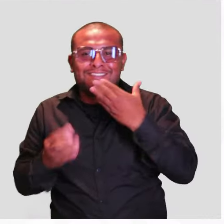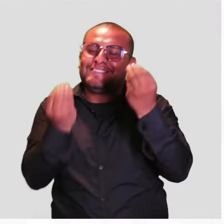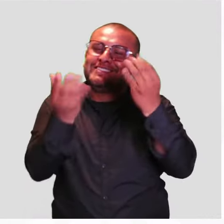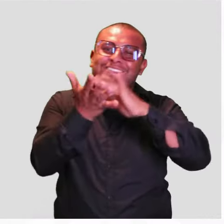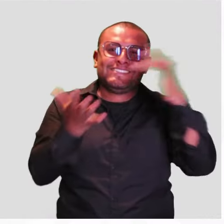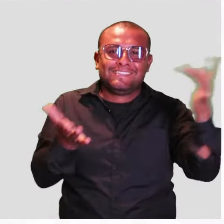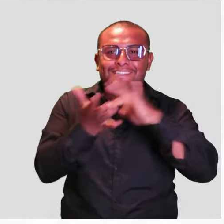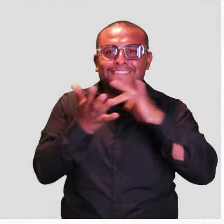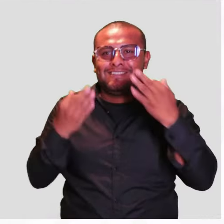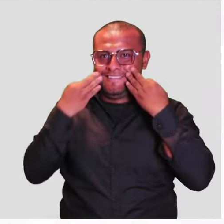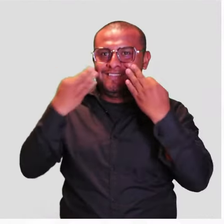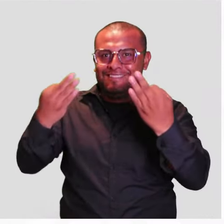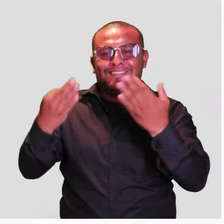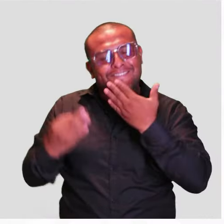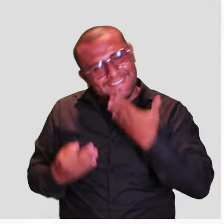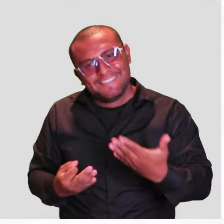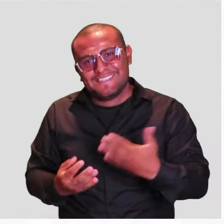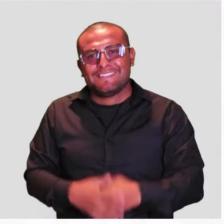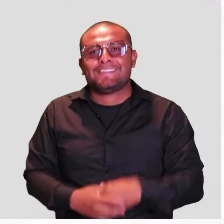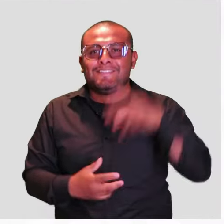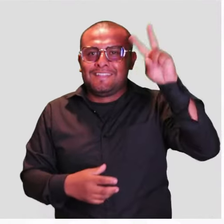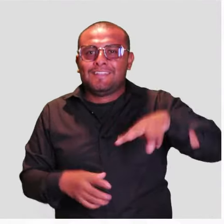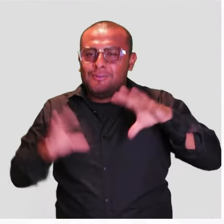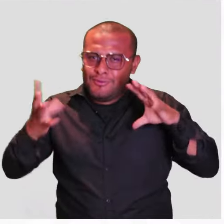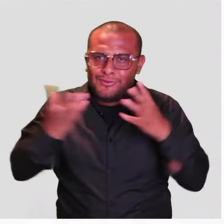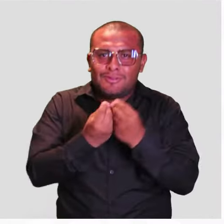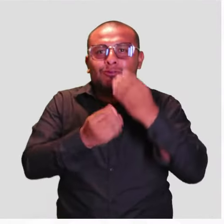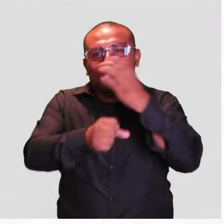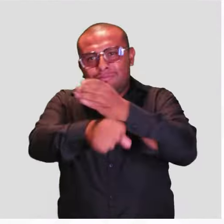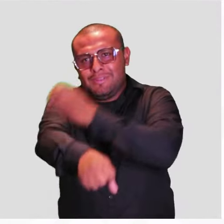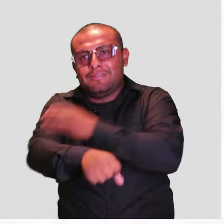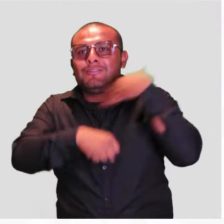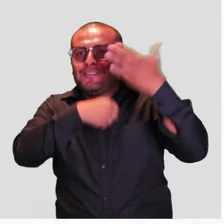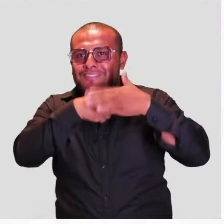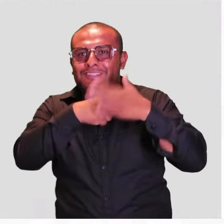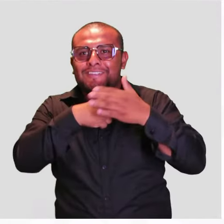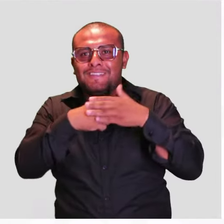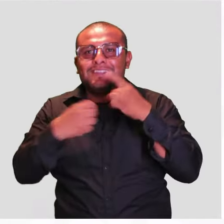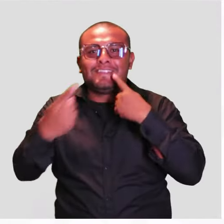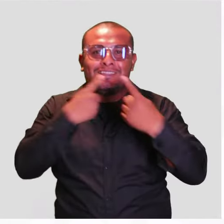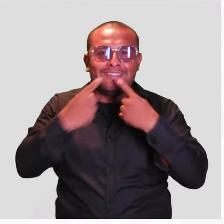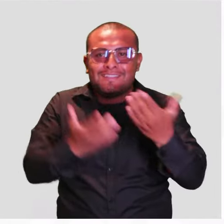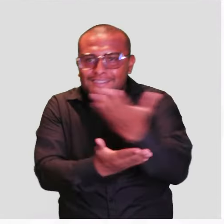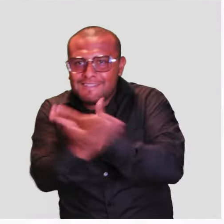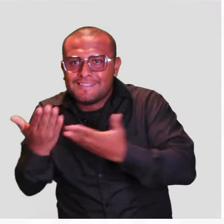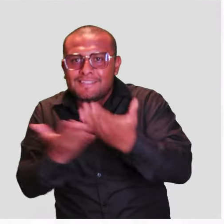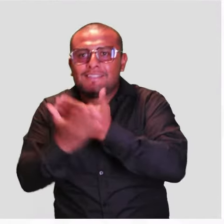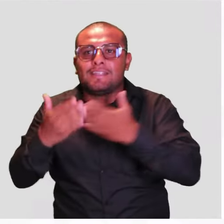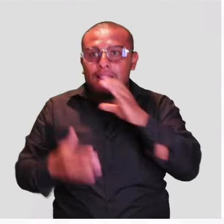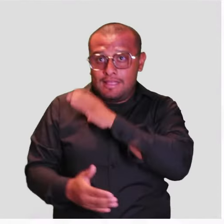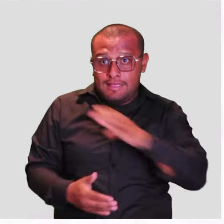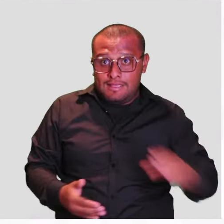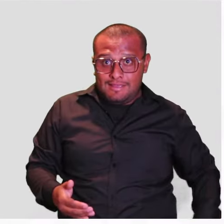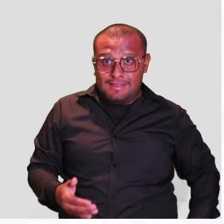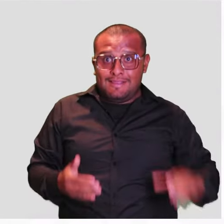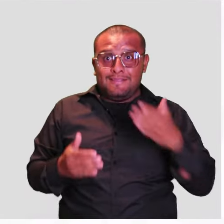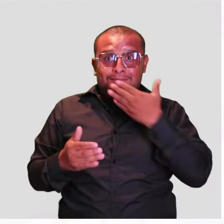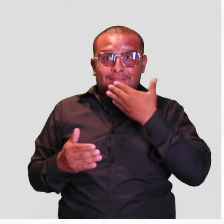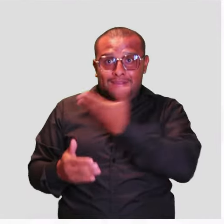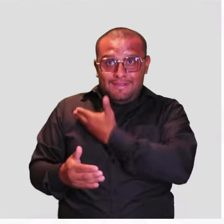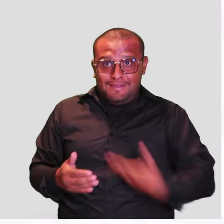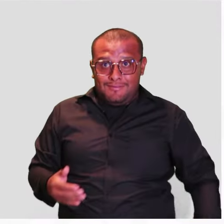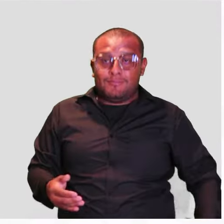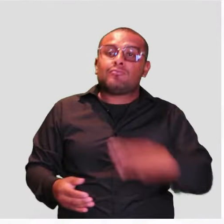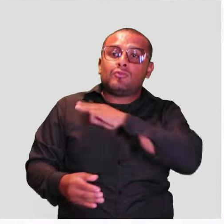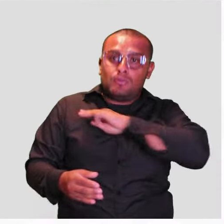evidentemente les invitamos a que nos acompañen para el siguiente diálogo, ahora entre las candidaturas a la presidencia municipal